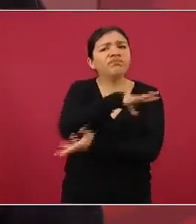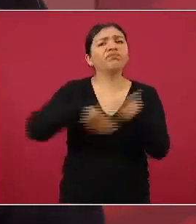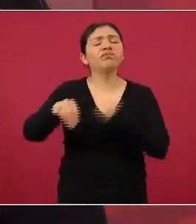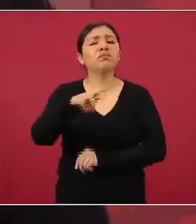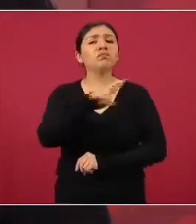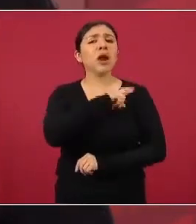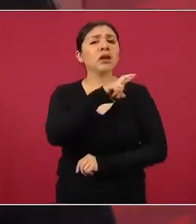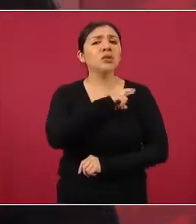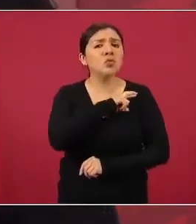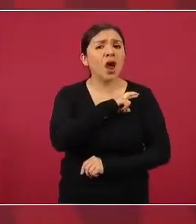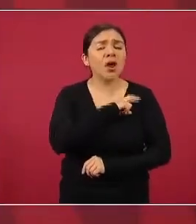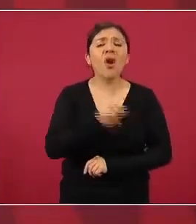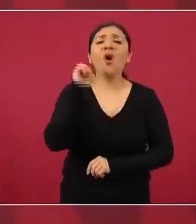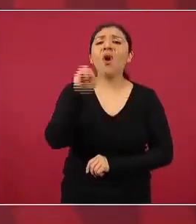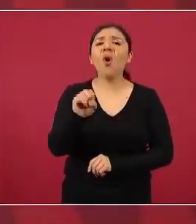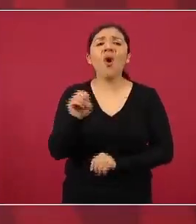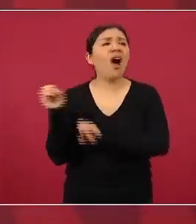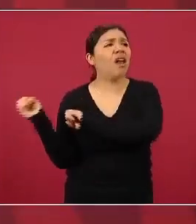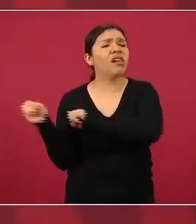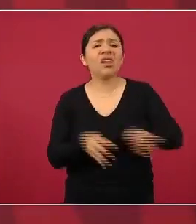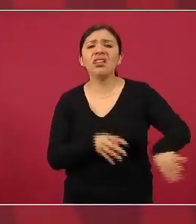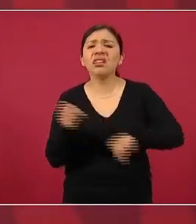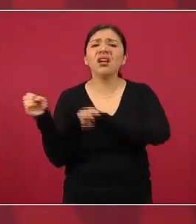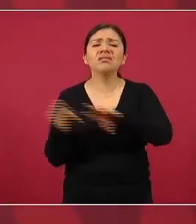o se abandonaron